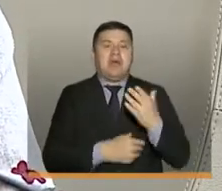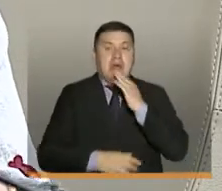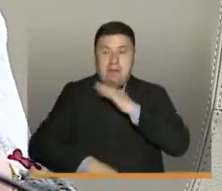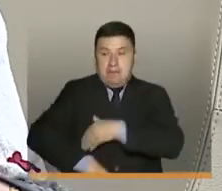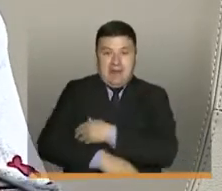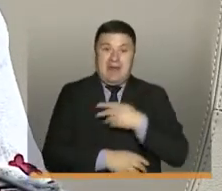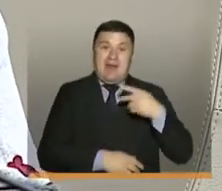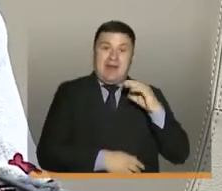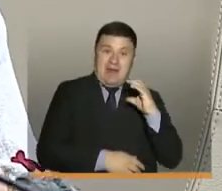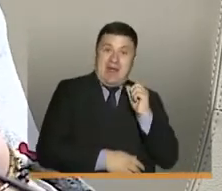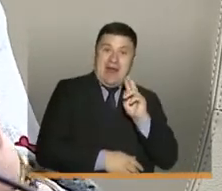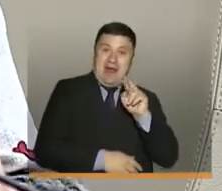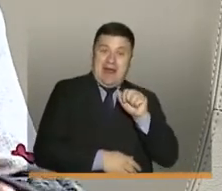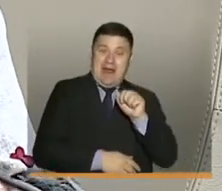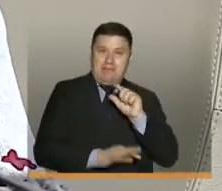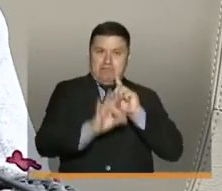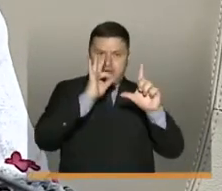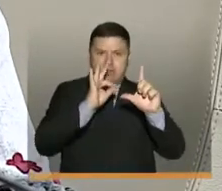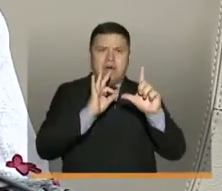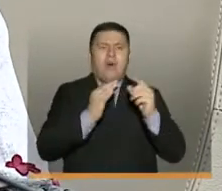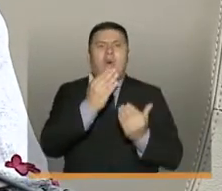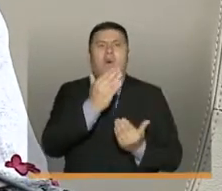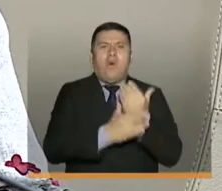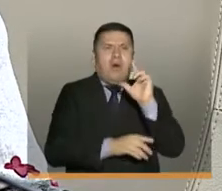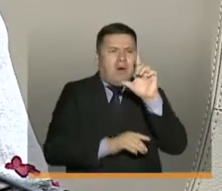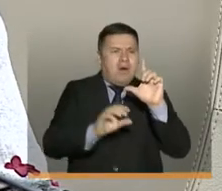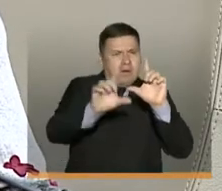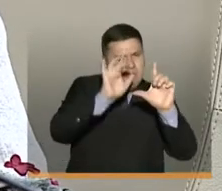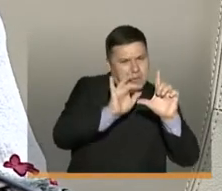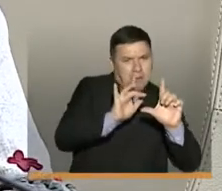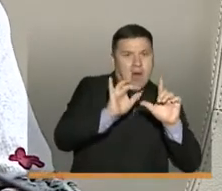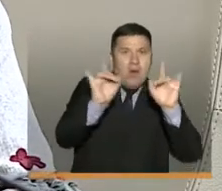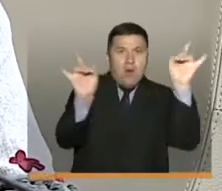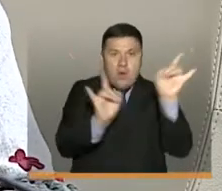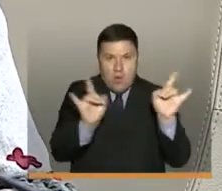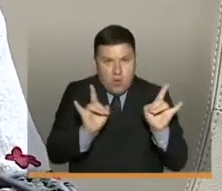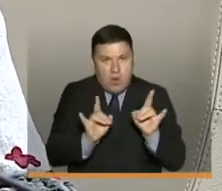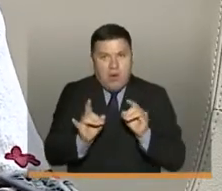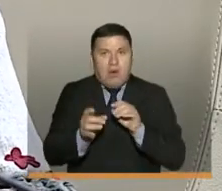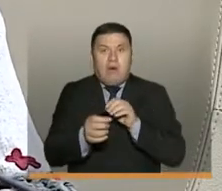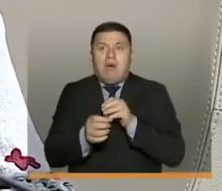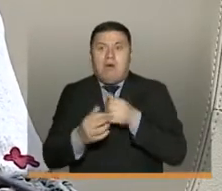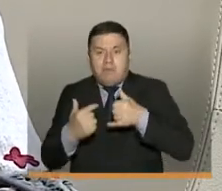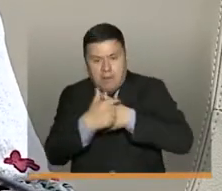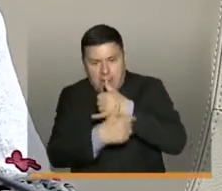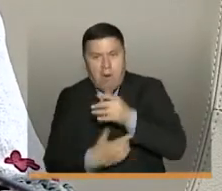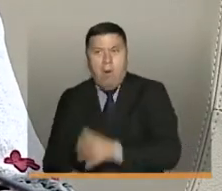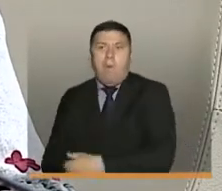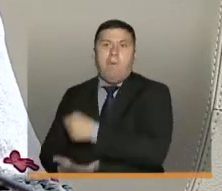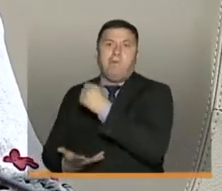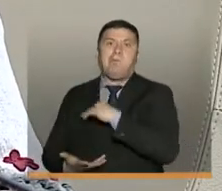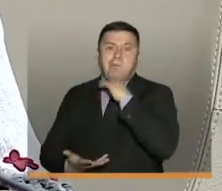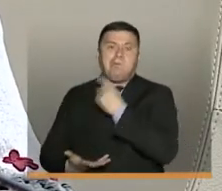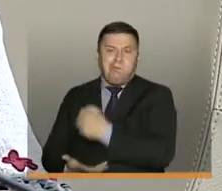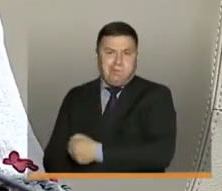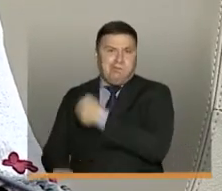ministra Karen de dispositivos y activación de nuevas zonas con conectividad, sino también dineros que cuentan hoy,